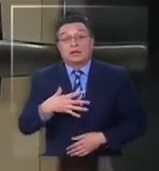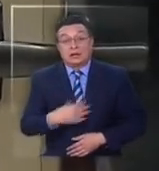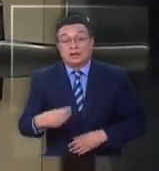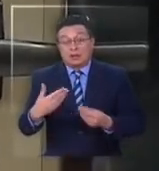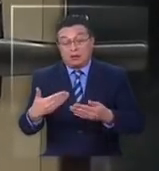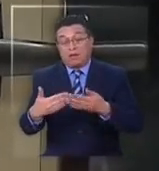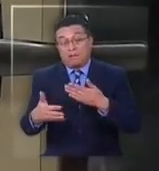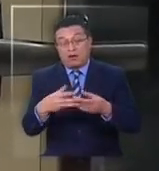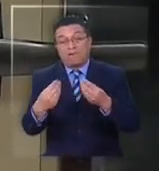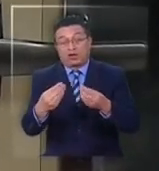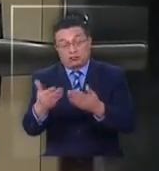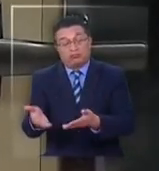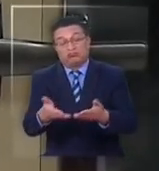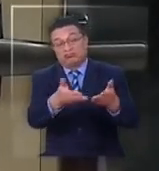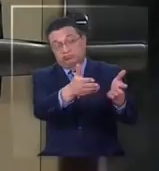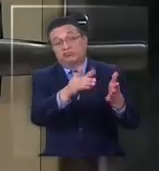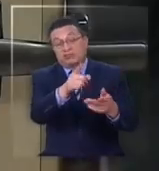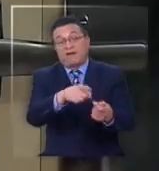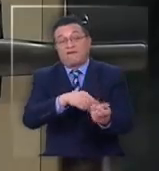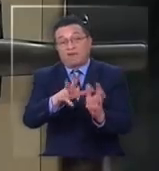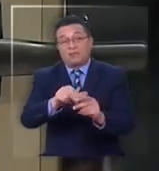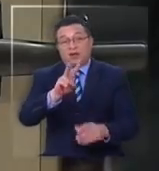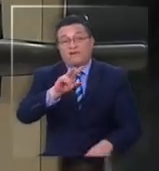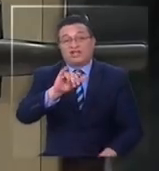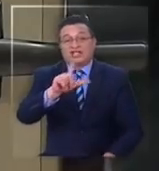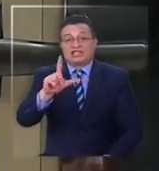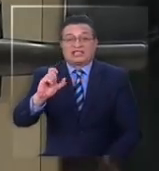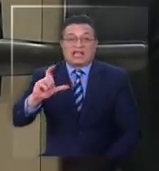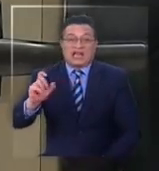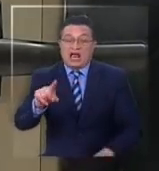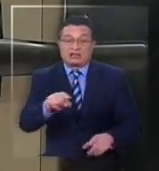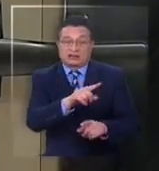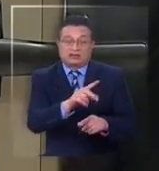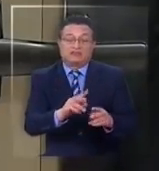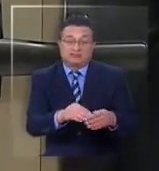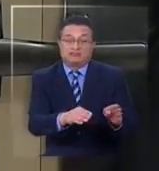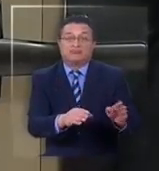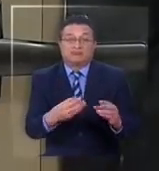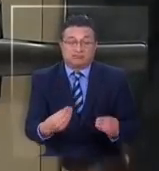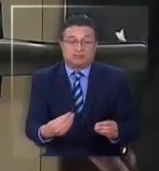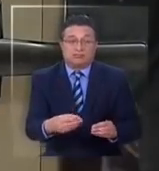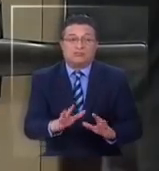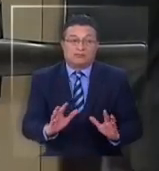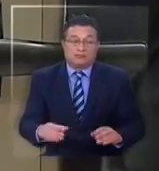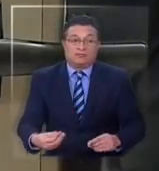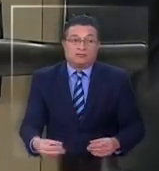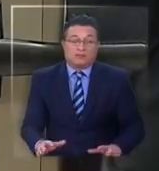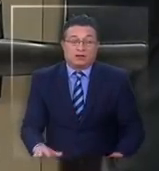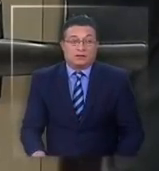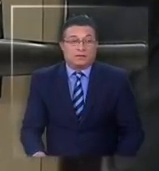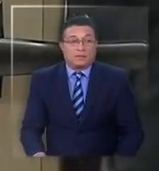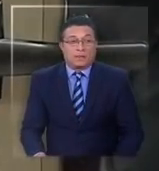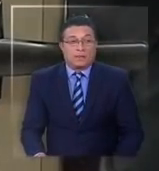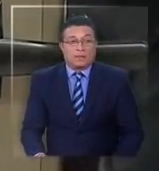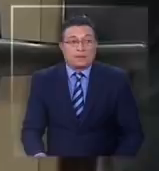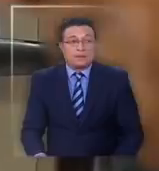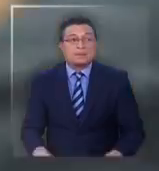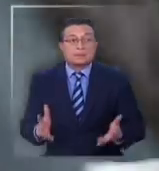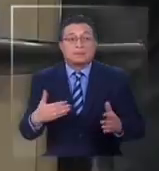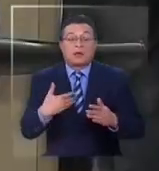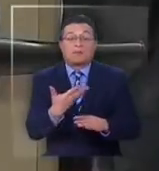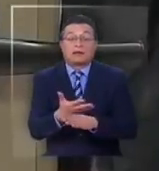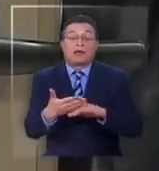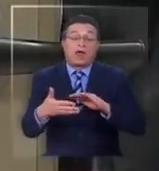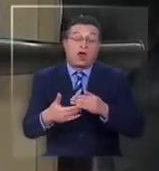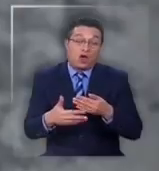muy buenas manos, que está con la familia Villegas. Que le dé mucho amor. Pedirle disculpas a